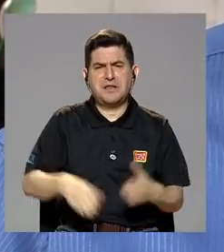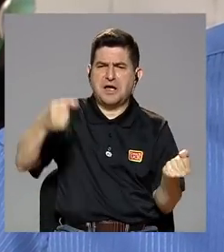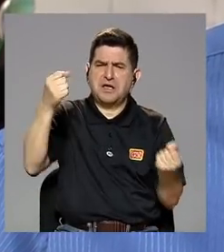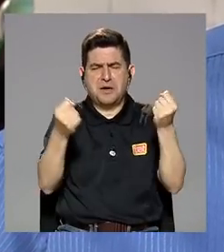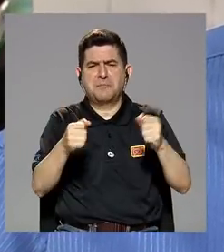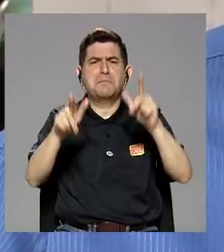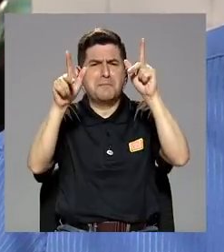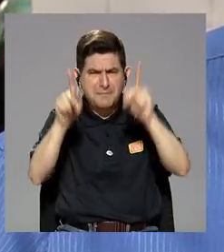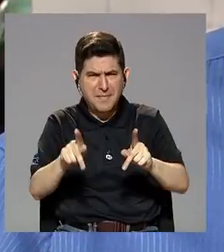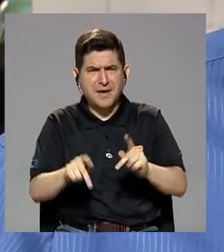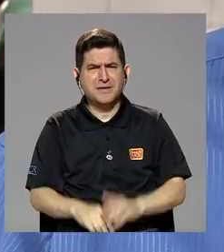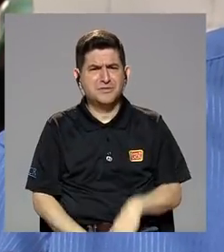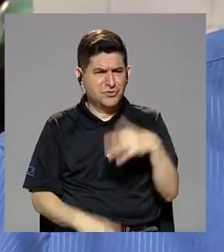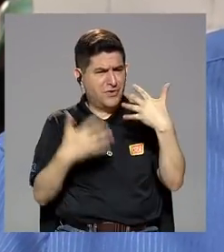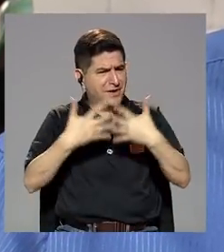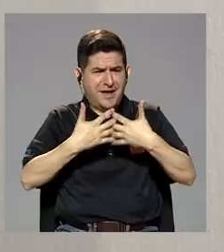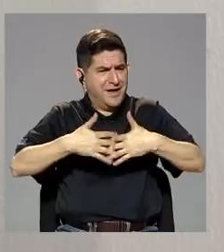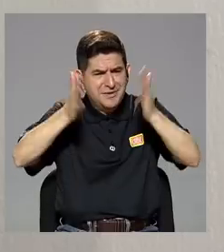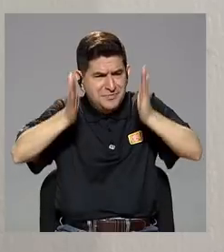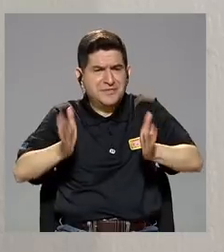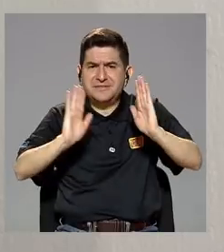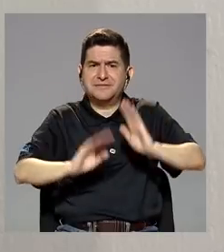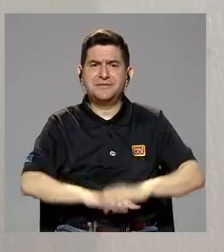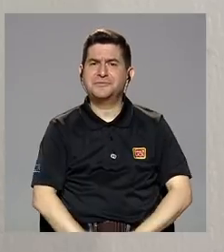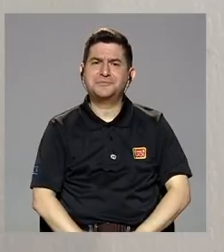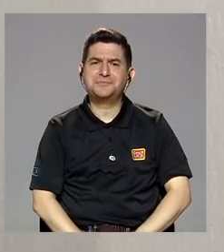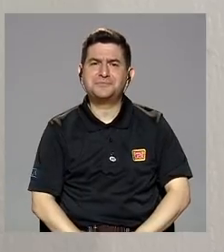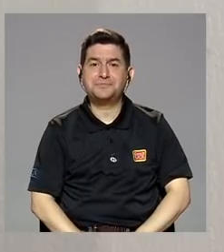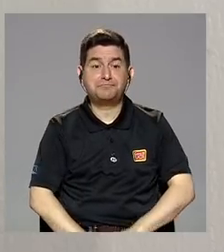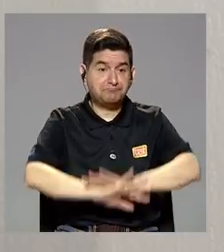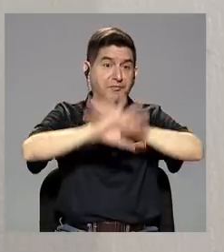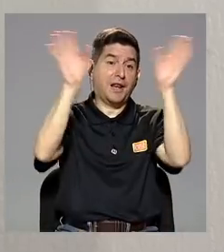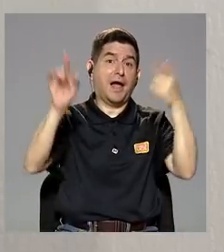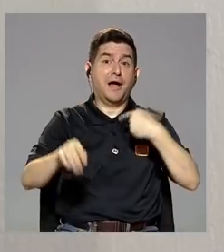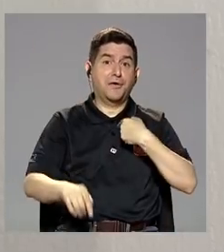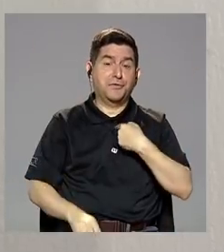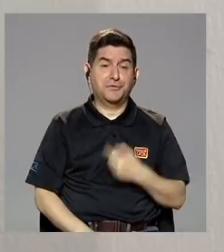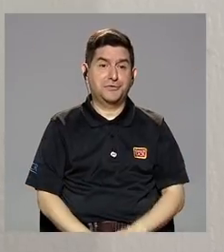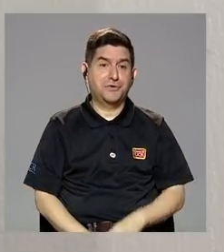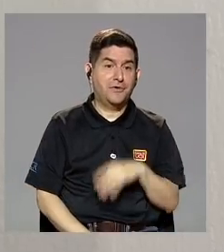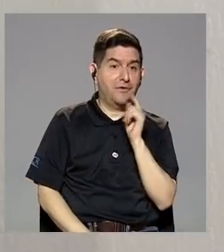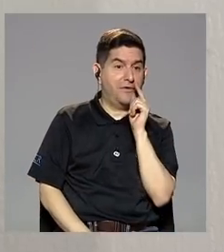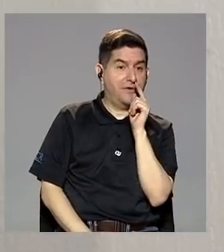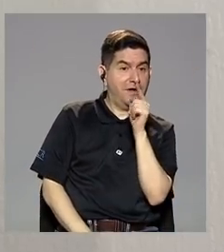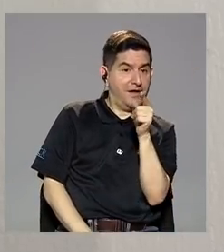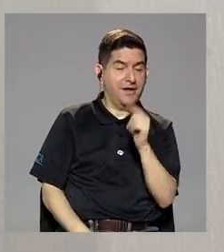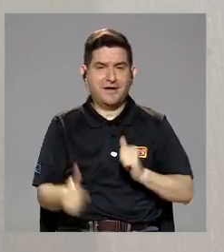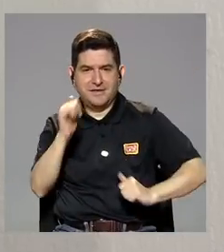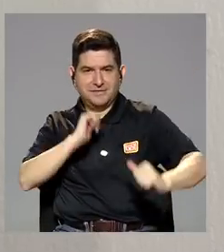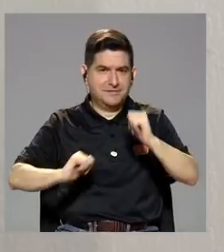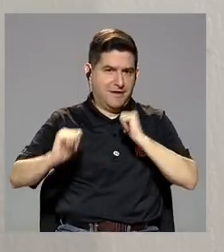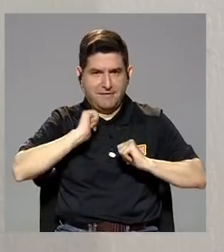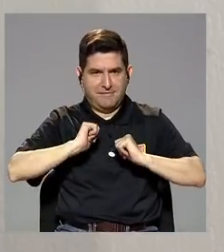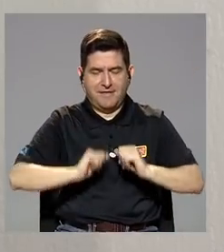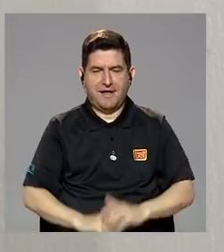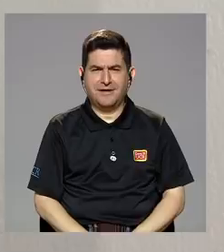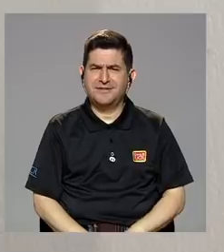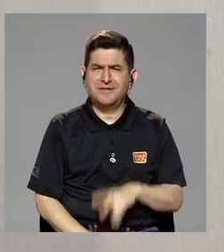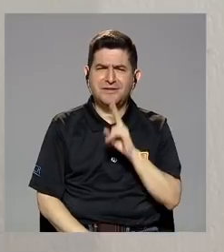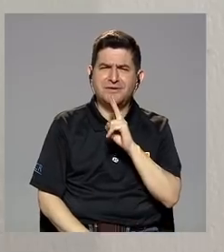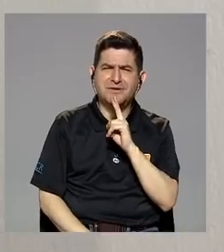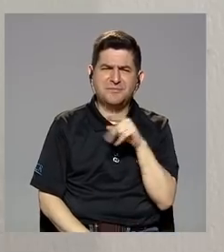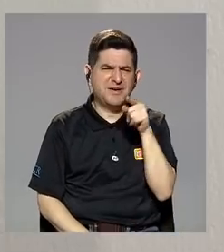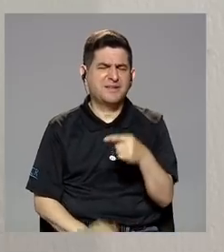era un tipo un empresario y claro yo caigo ella ese es el teatro donde en